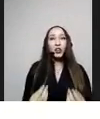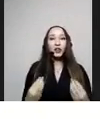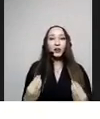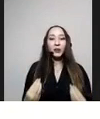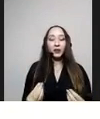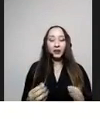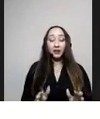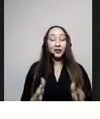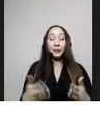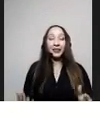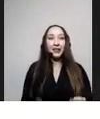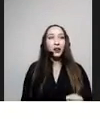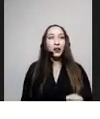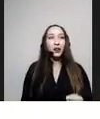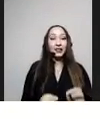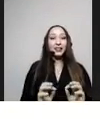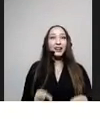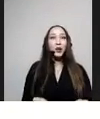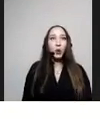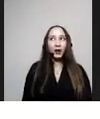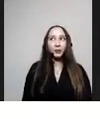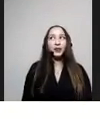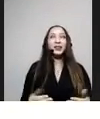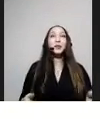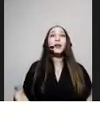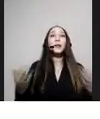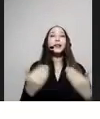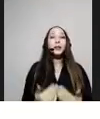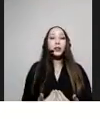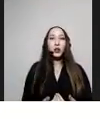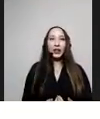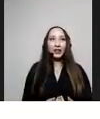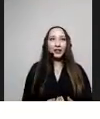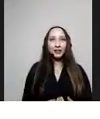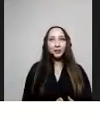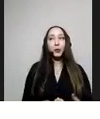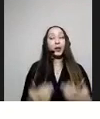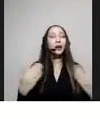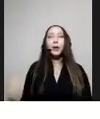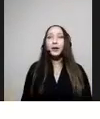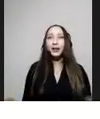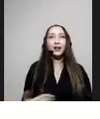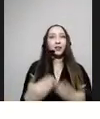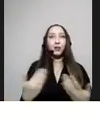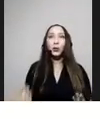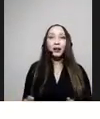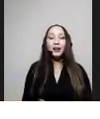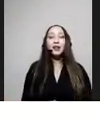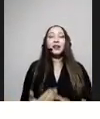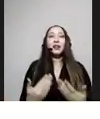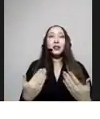los tengo, esa práctica lo debo hacer sin juzgar. Si me vienen pensamientos a la cabeza, porque van a venir y es